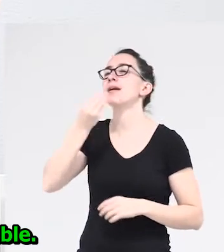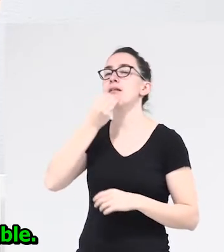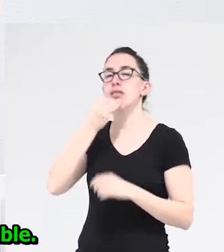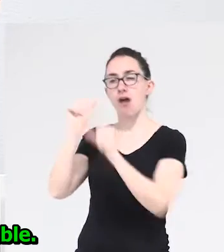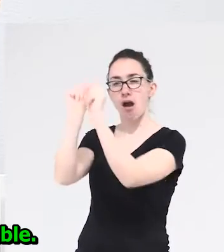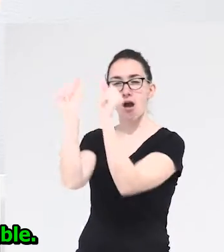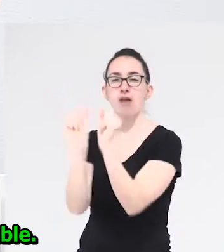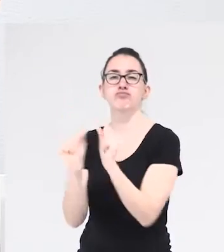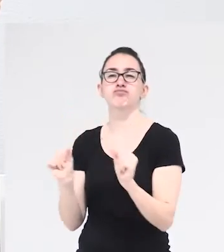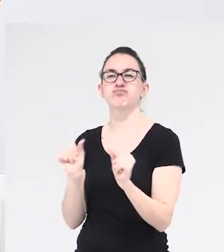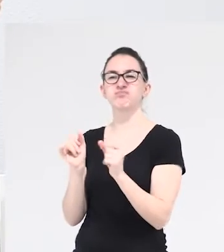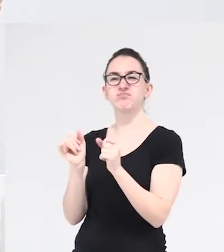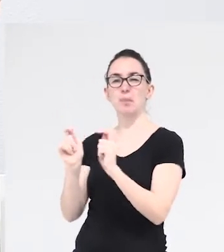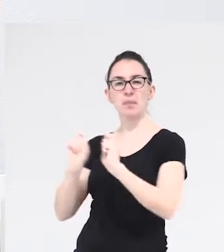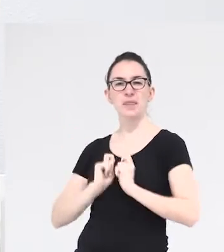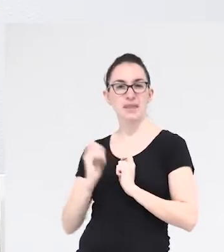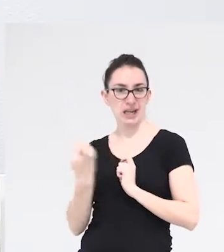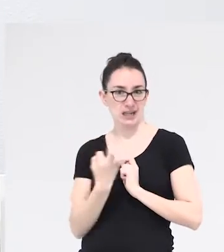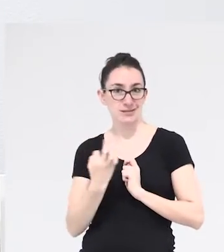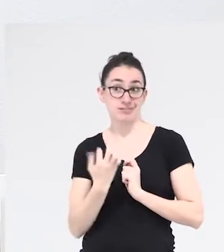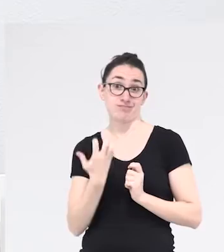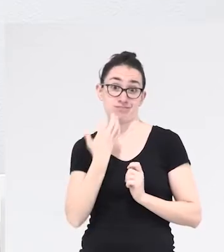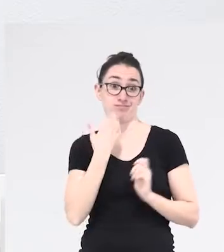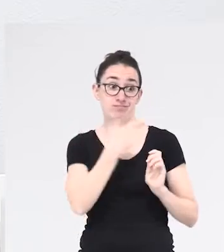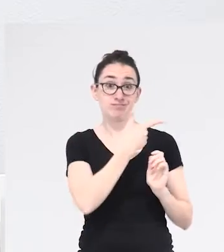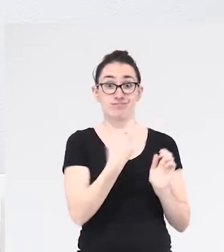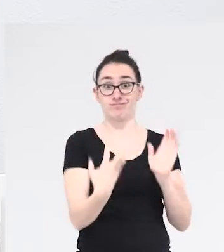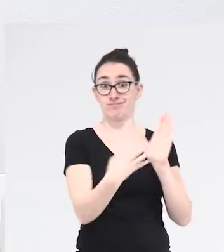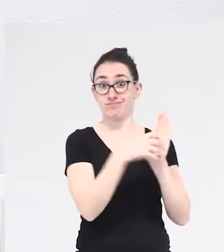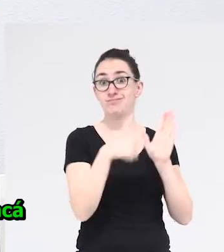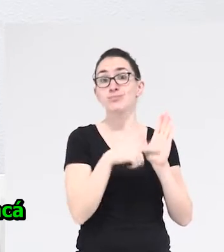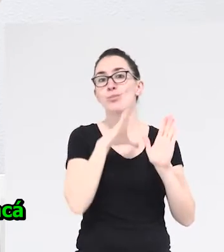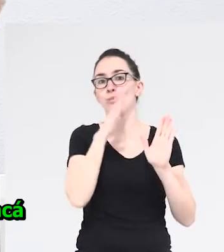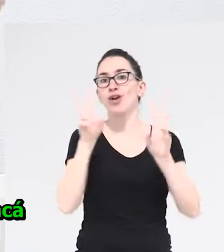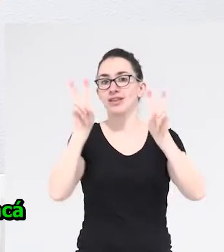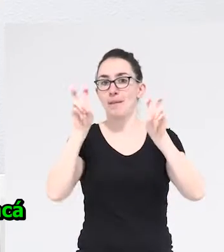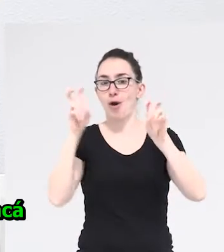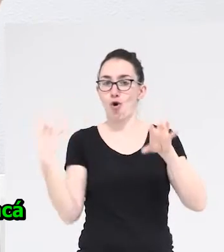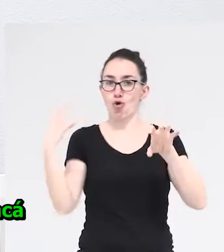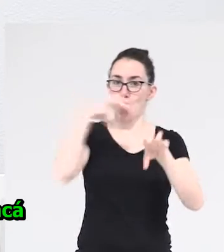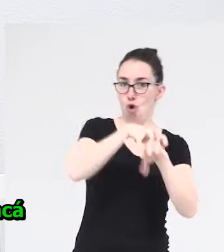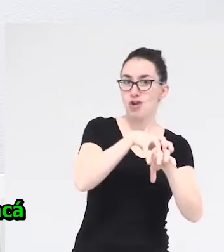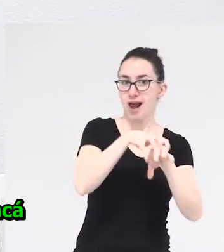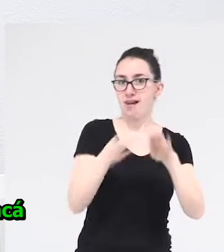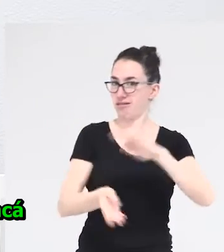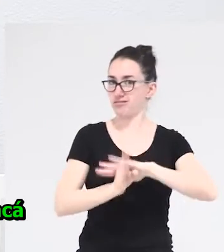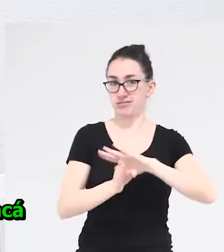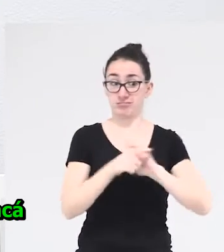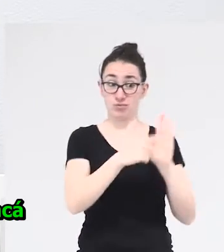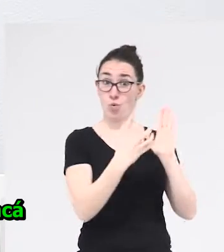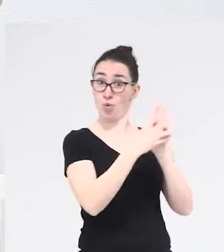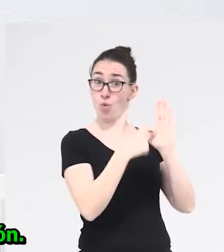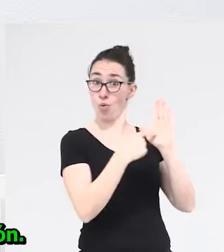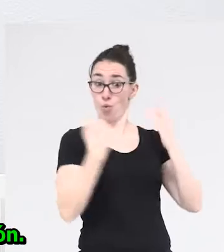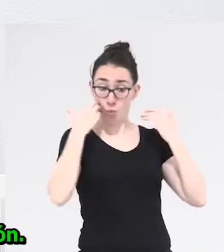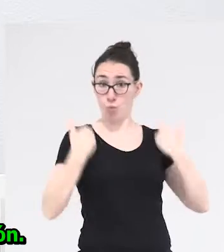un cuerpo deseable? Bueno, y esto tiene bastante que ver con lógicas coloniales, ¿no? De hecho, el cuerpo que tenemos acá es claramente uno